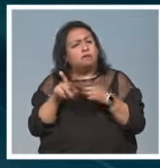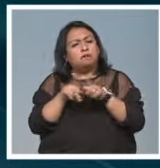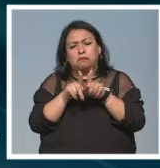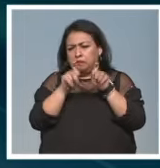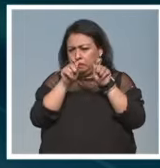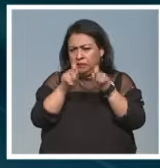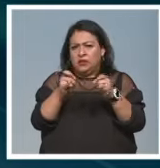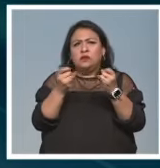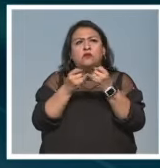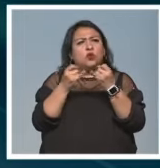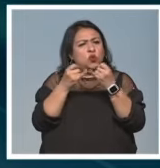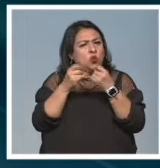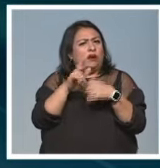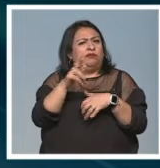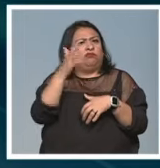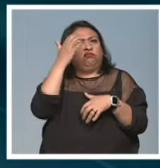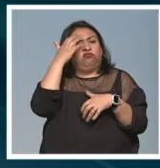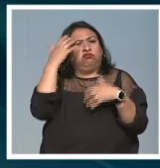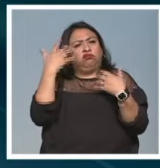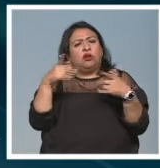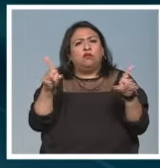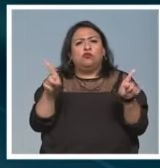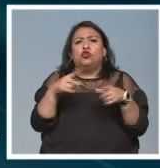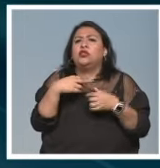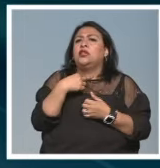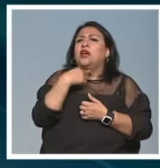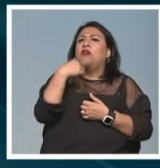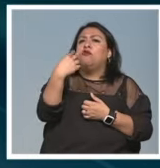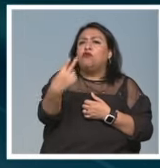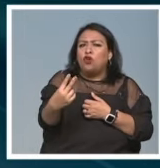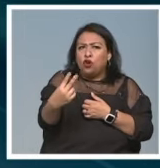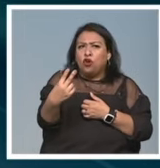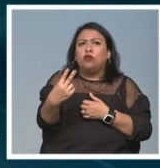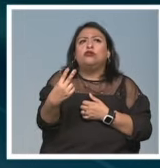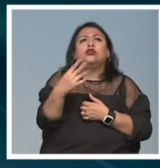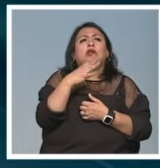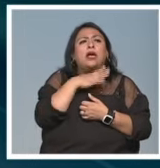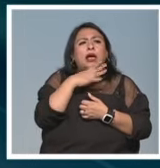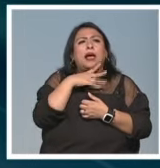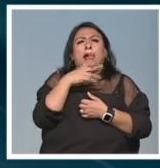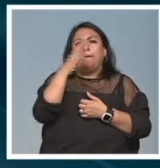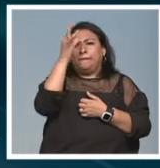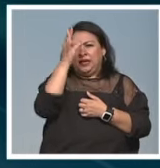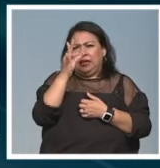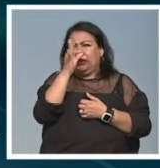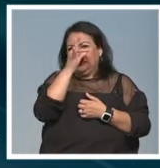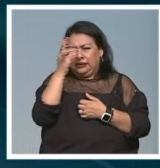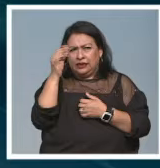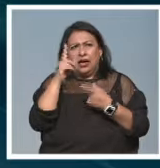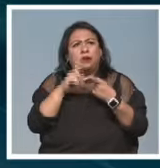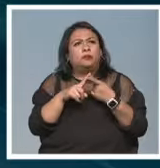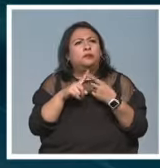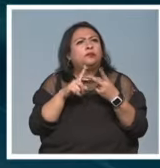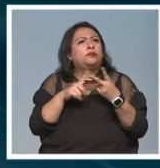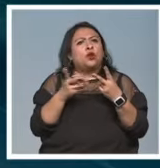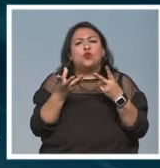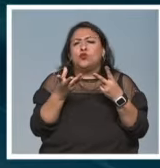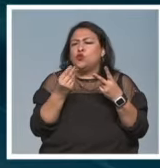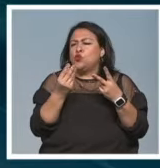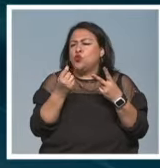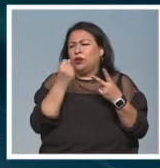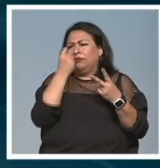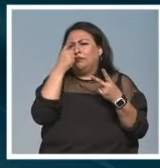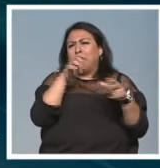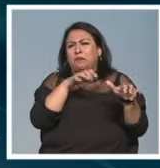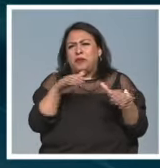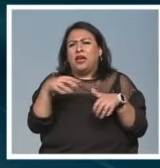es sumamente reconocido por su música vocal, ¿no? Tiene una misa, tiene muchísima obra para